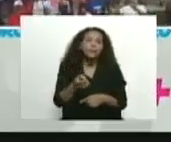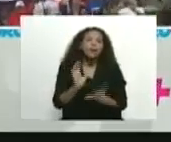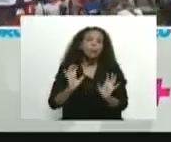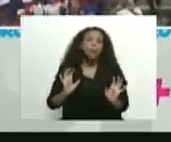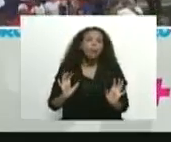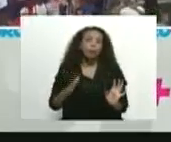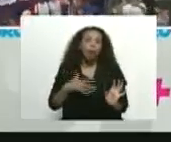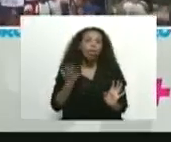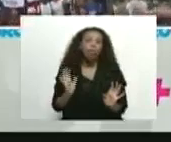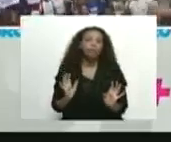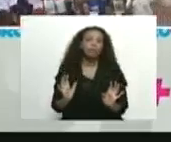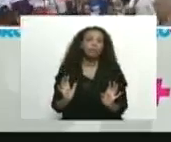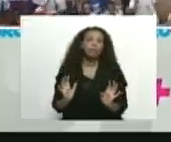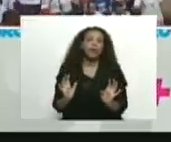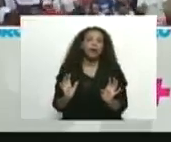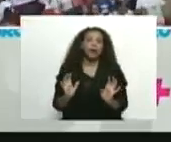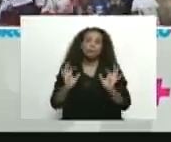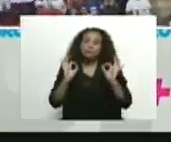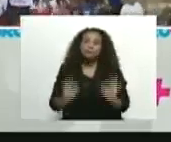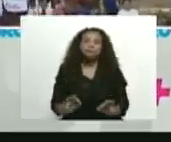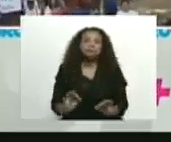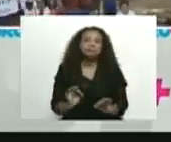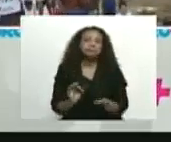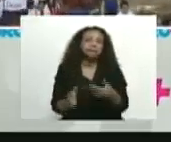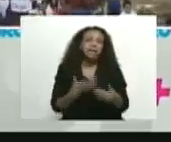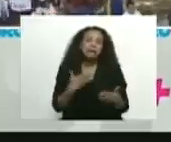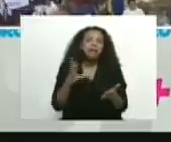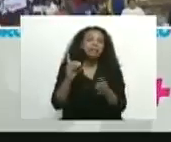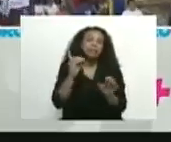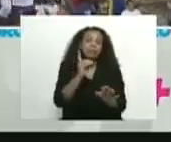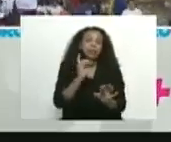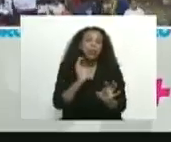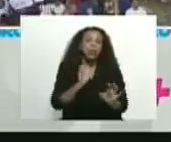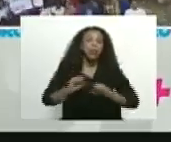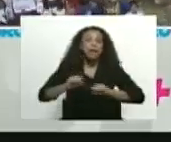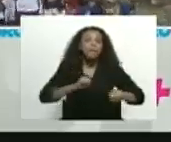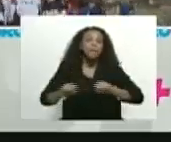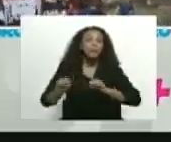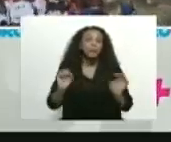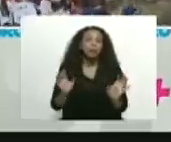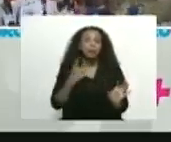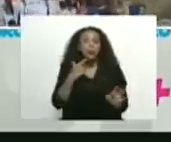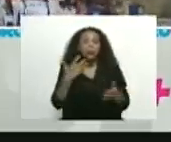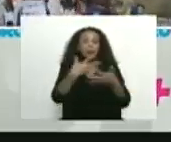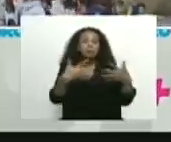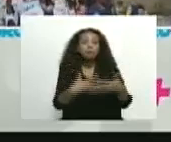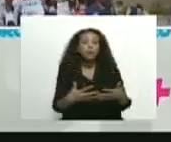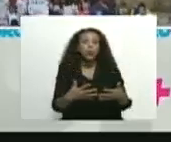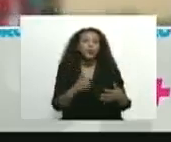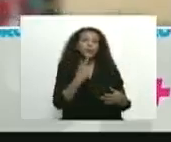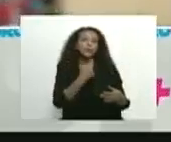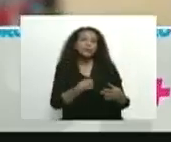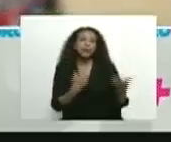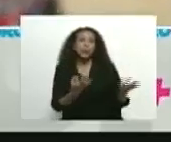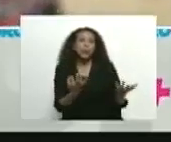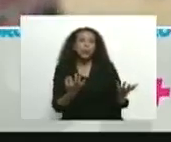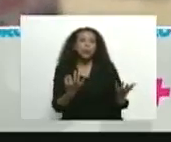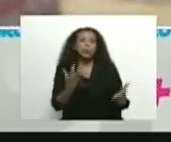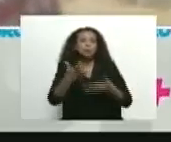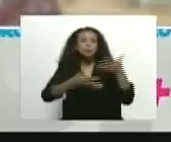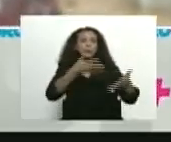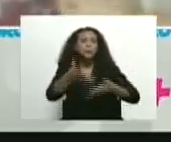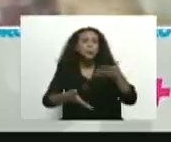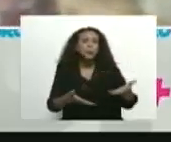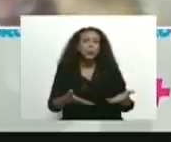pues, reverentes en el discurso, pero leales en la acción. Y al ver que ellos empiezan a hacer discursos como